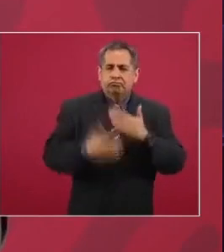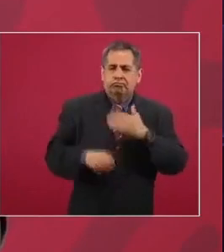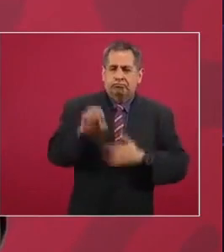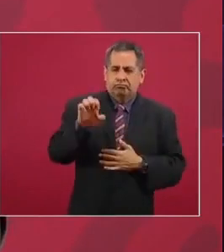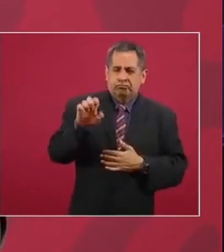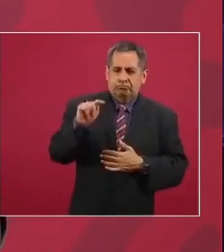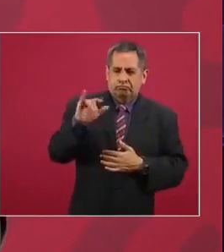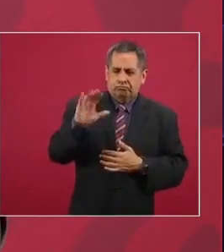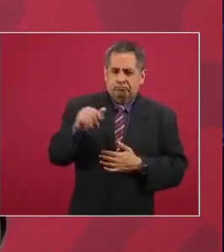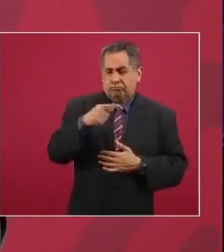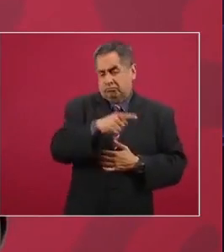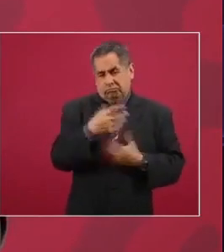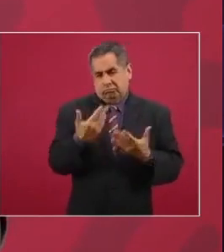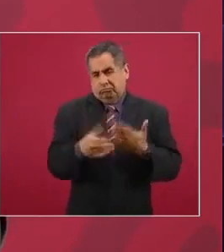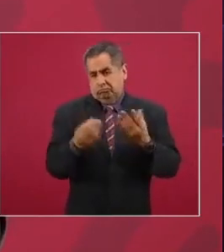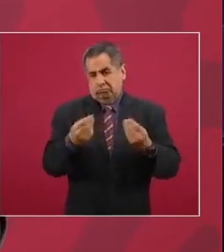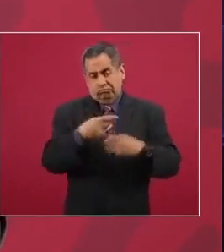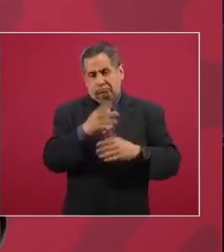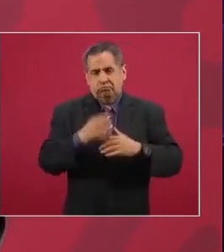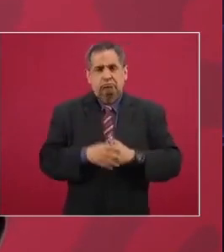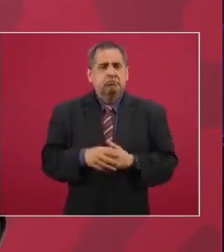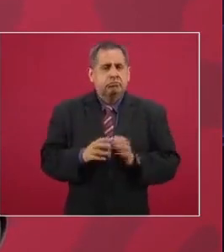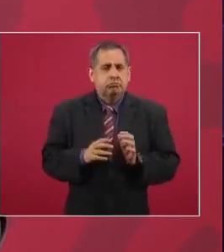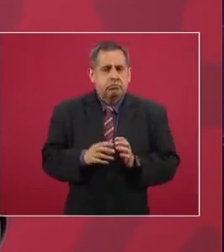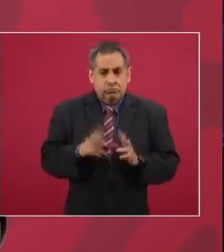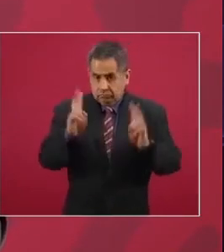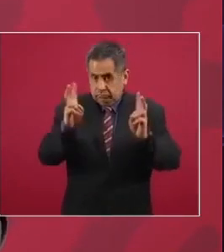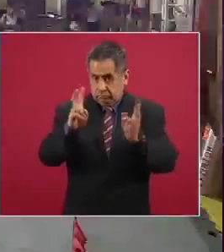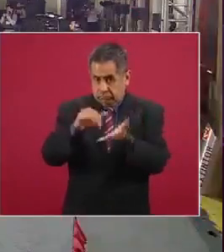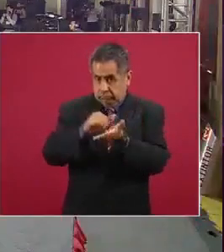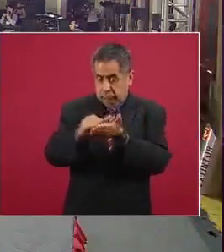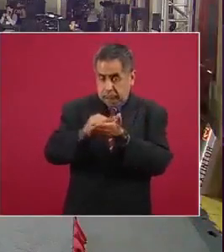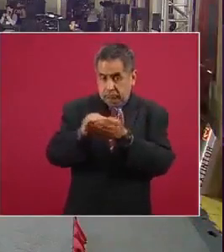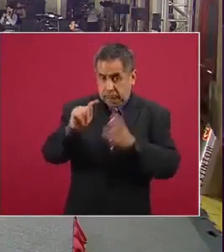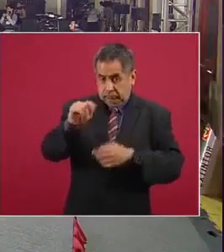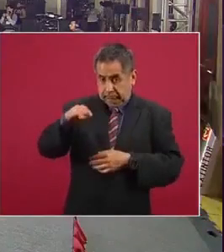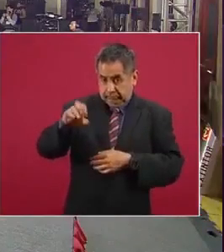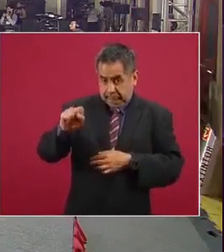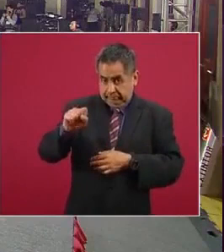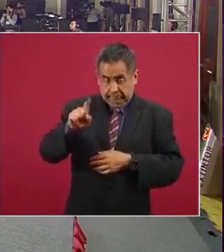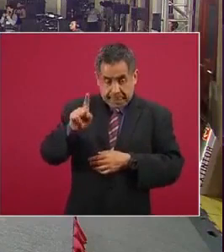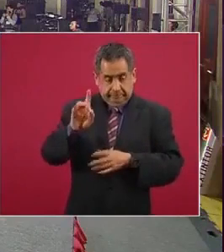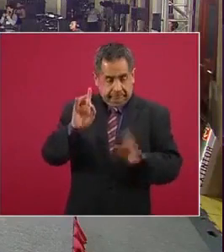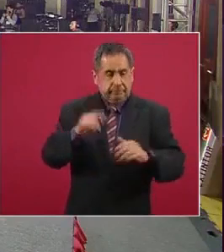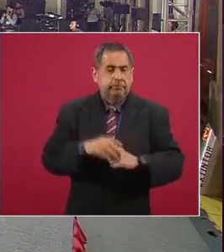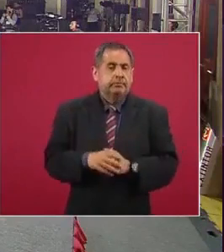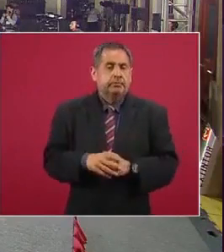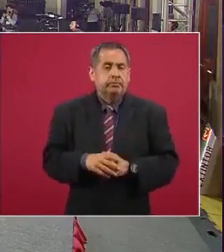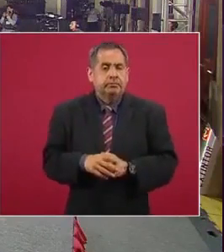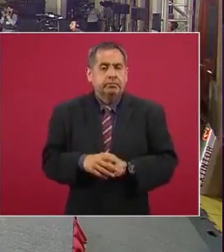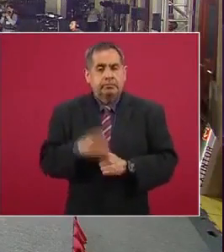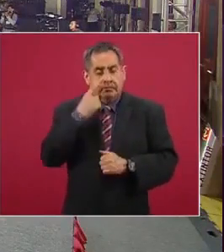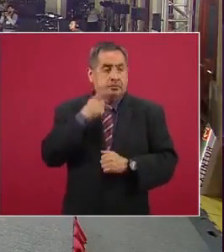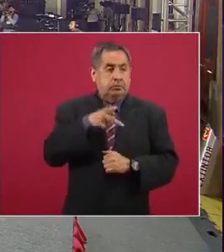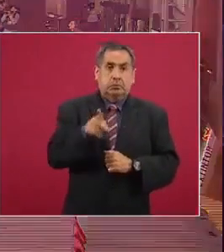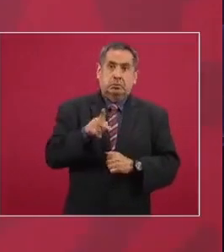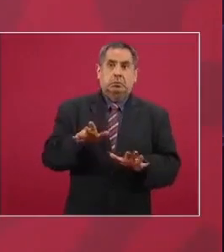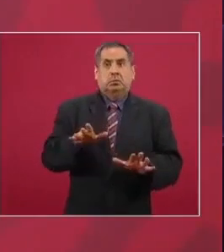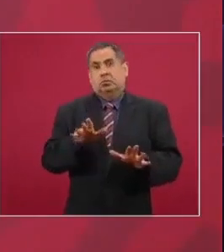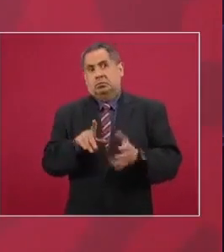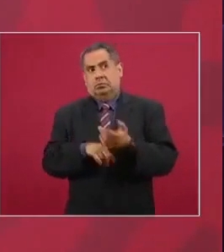ética, sobre todo. Estamos hablando del New York Times. Sí. O sea, porque apantallan,